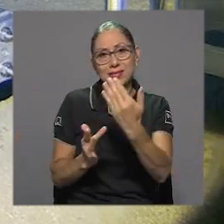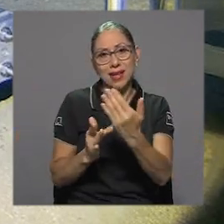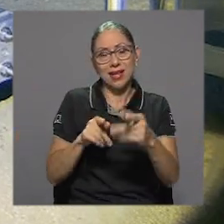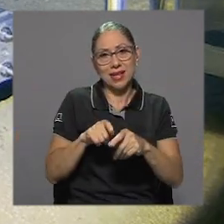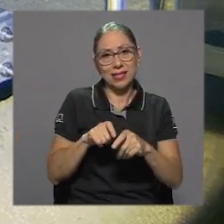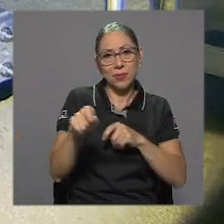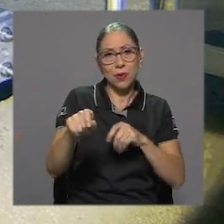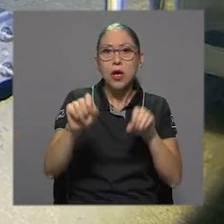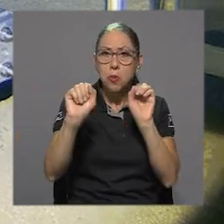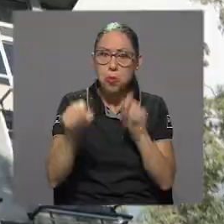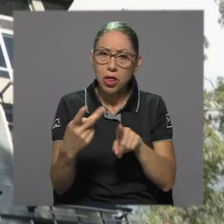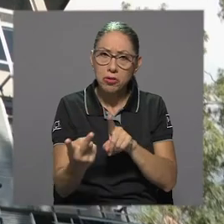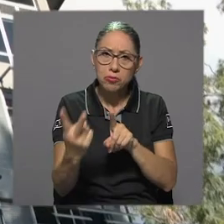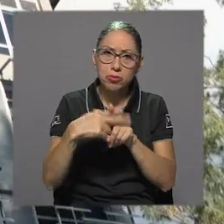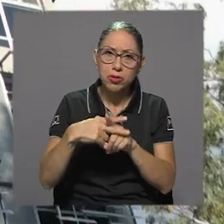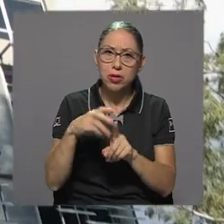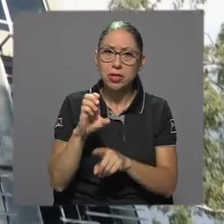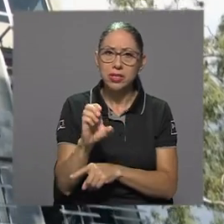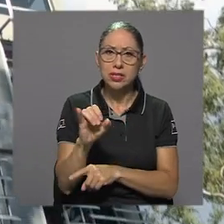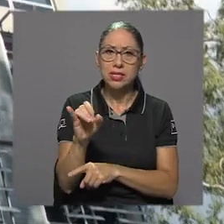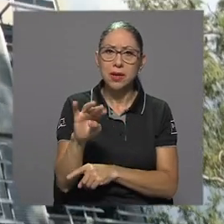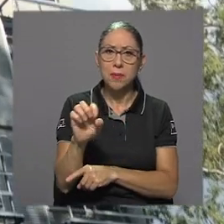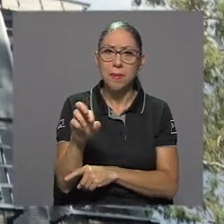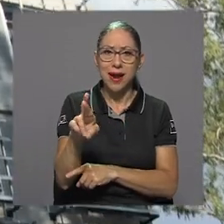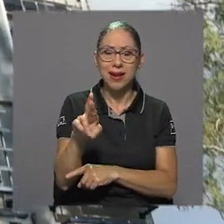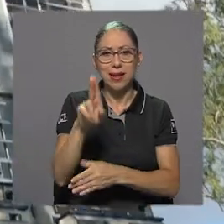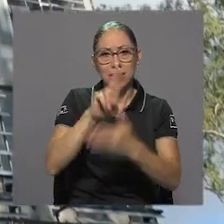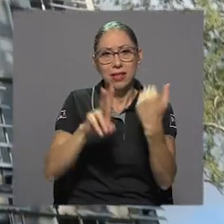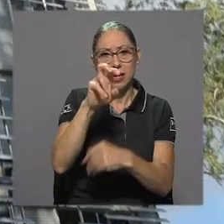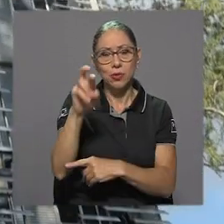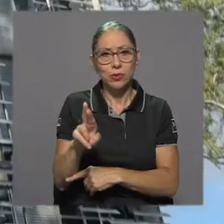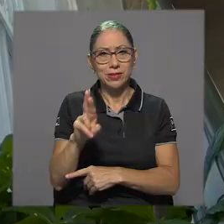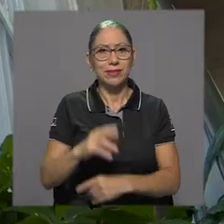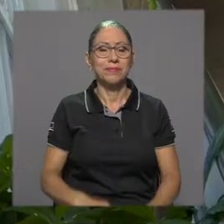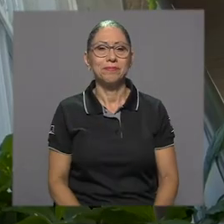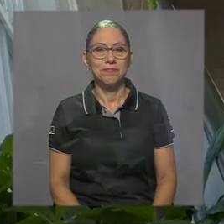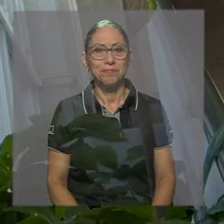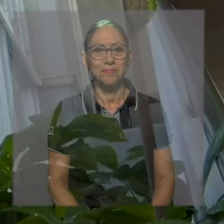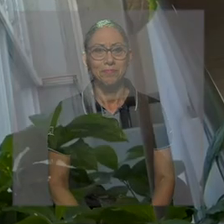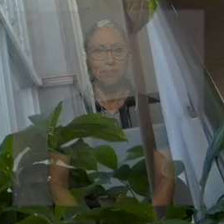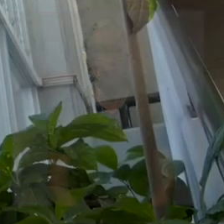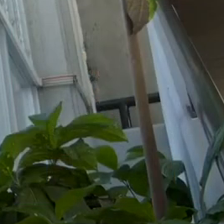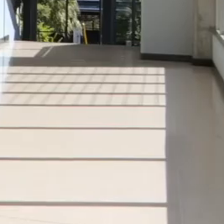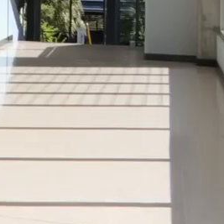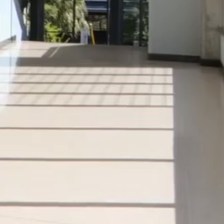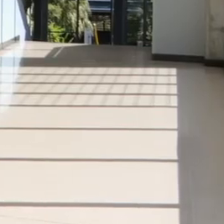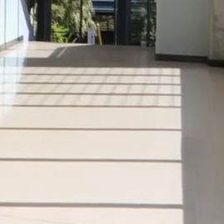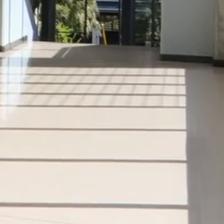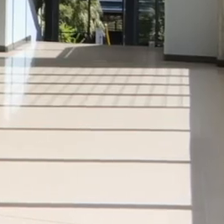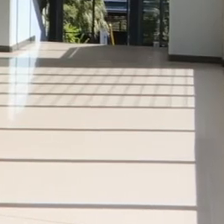nuevas técnicas de medición que podrán ser implementadas en el CIMAR de la UCR.